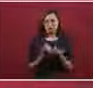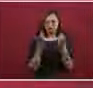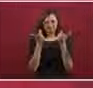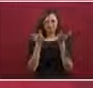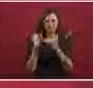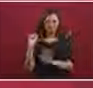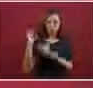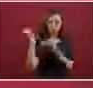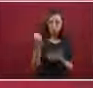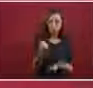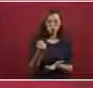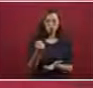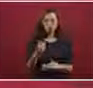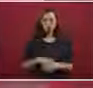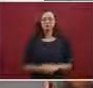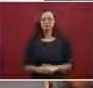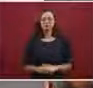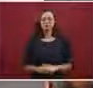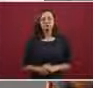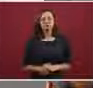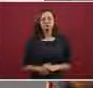presupuesto.